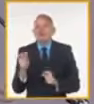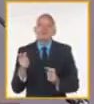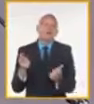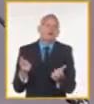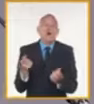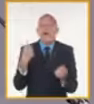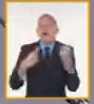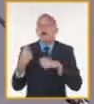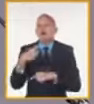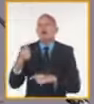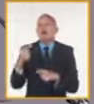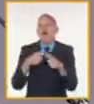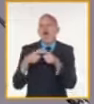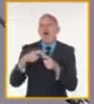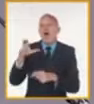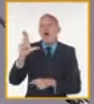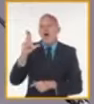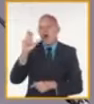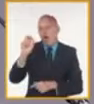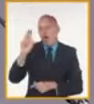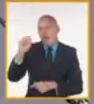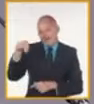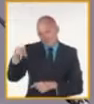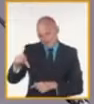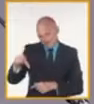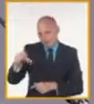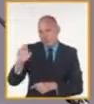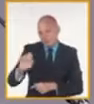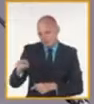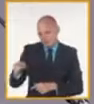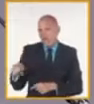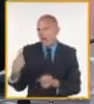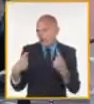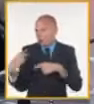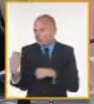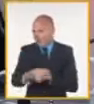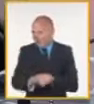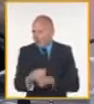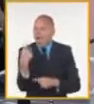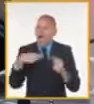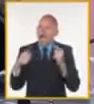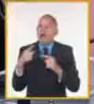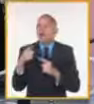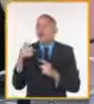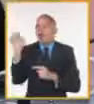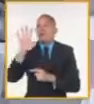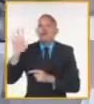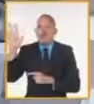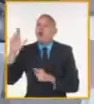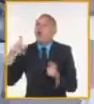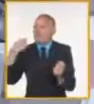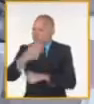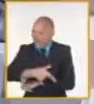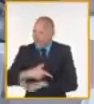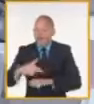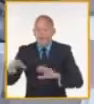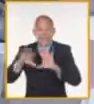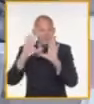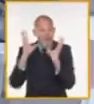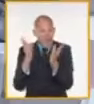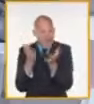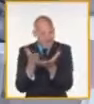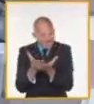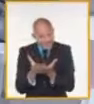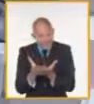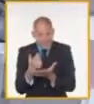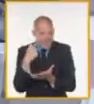gubernamentales que operan como mediadores entre en ese financiamiento algun inclus en Europa Exacto el dinero el dinero